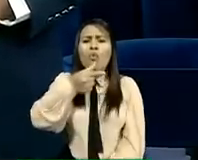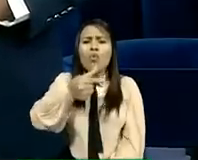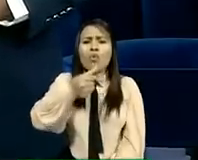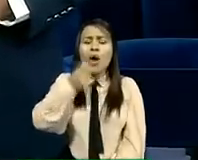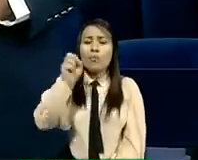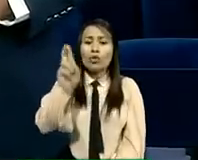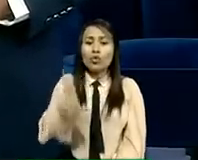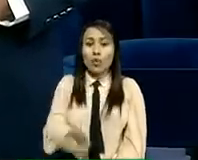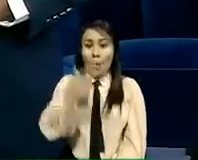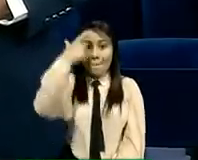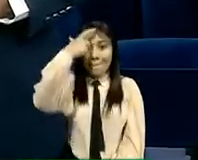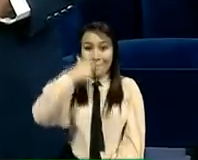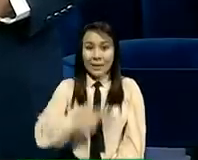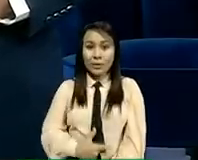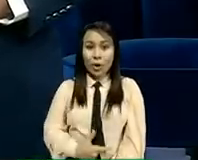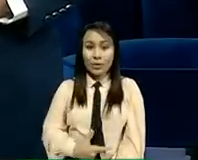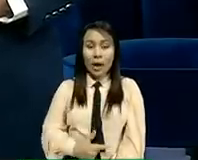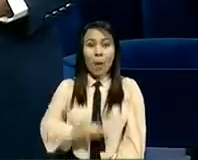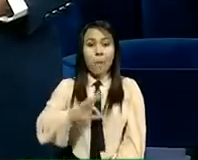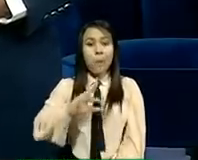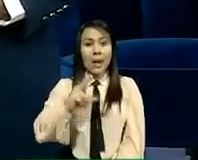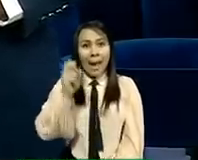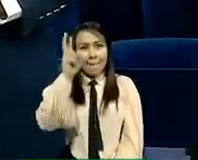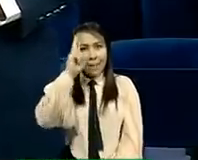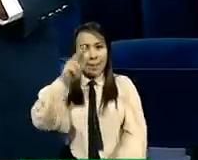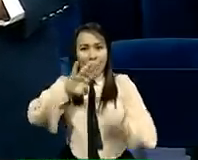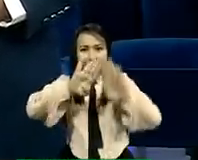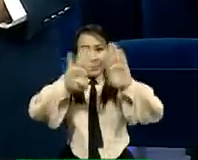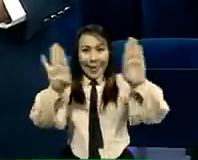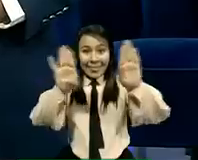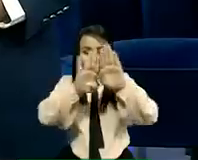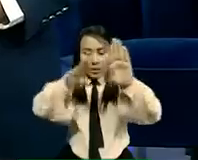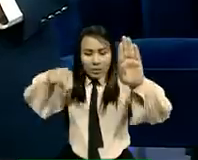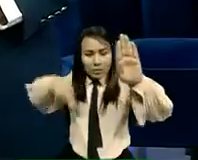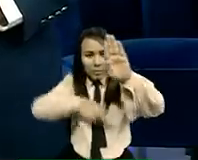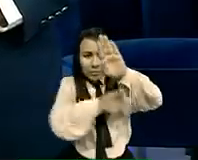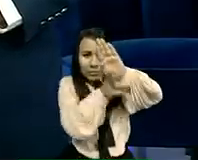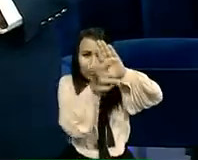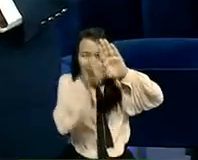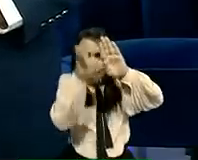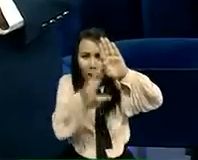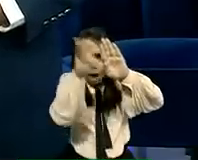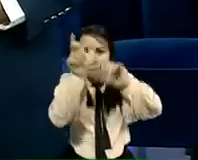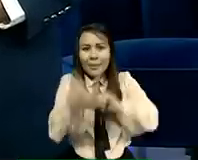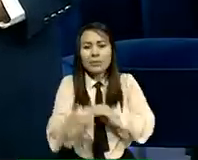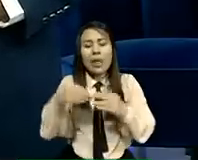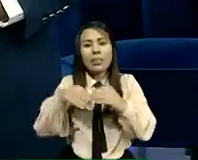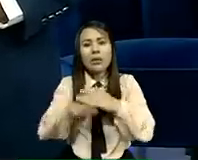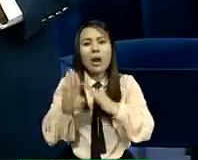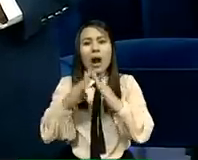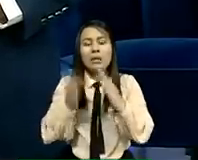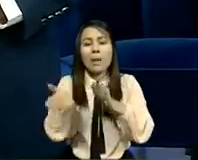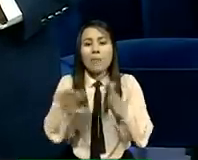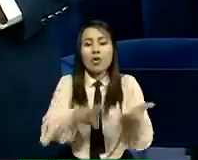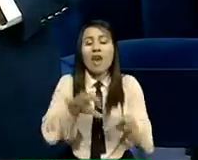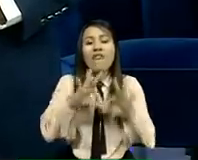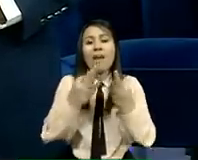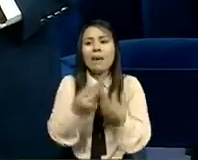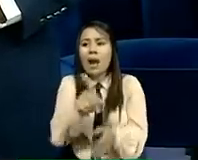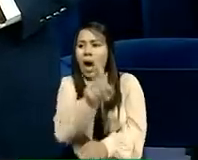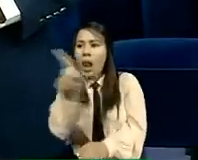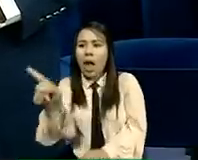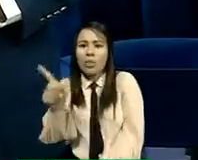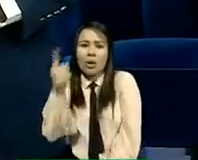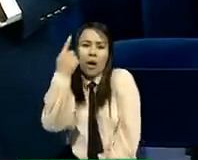El criminal metió la mano con el arma por la ventana para acribillar a su víctima. Un familiar del occiso se encuentra herido.